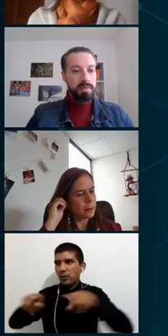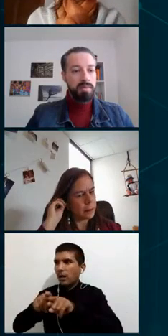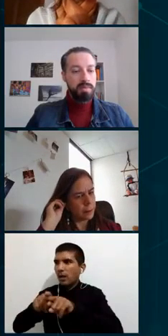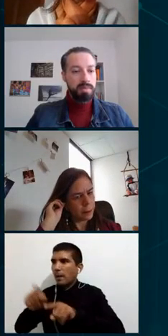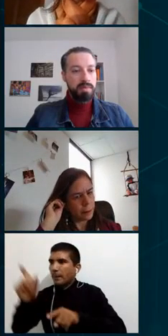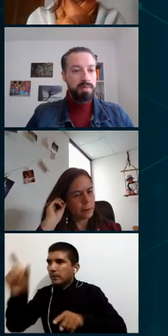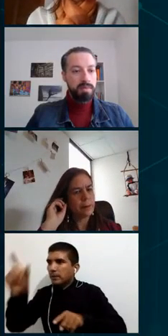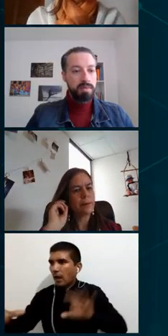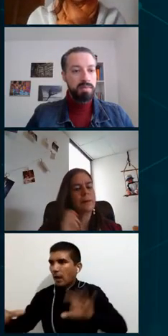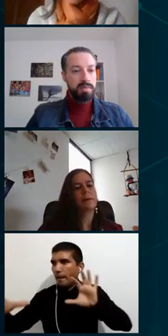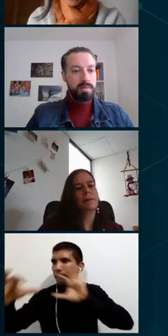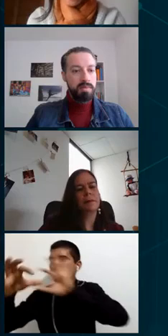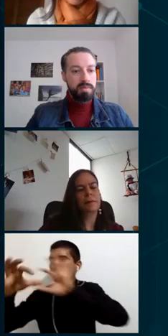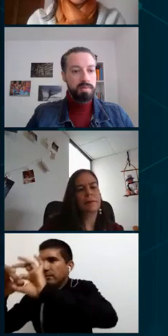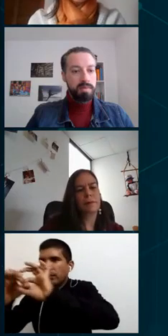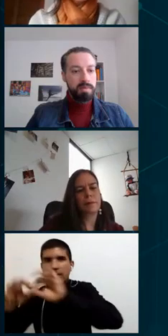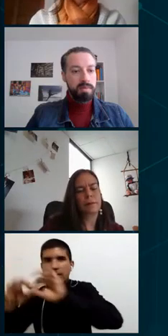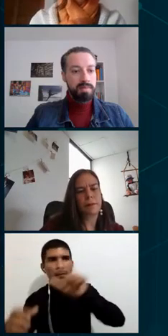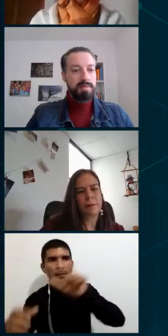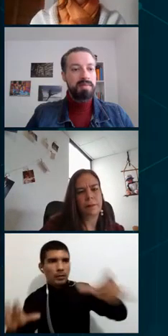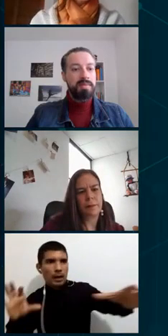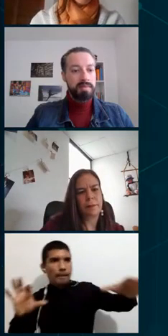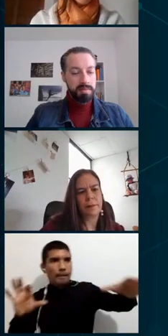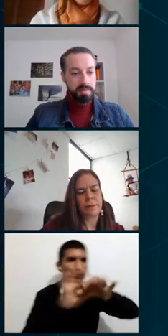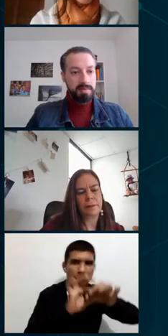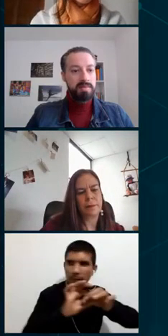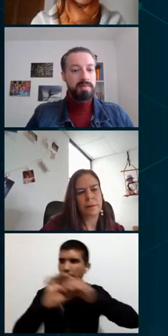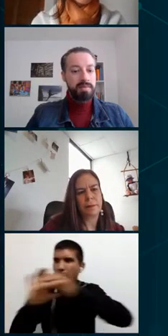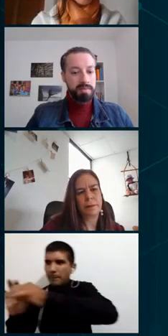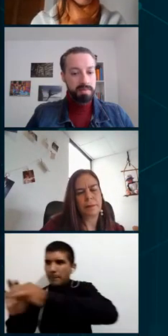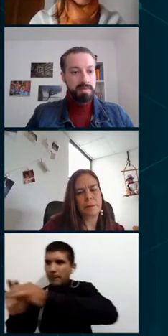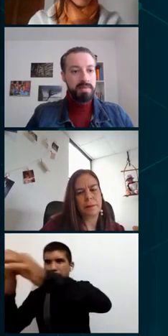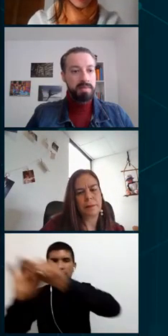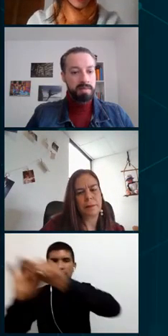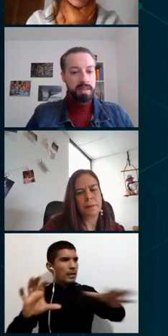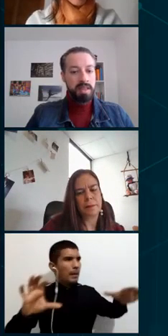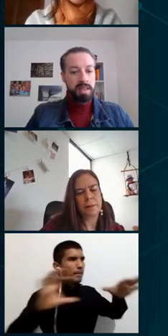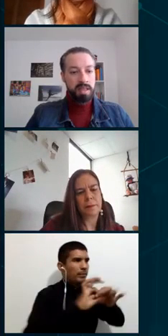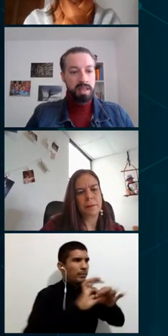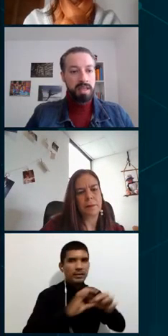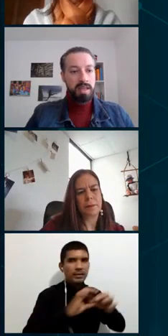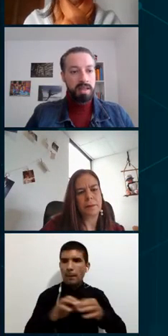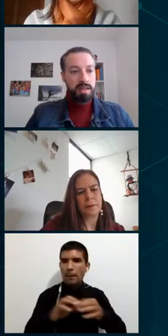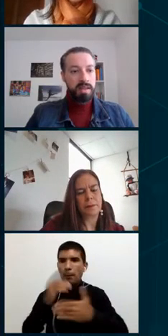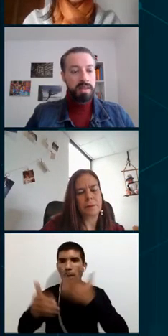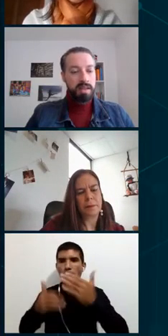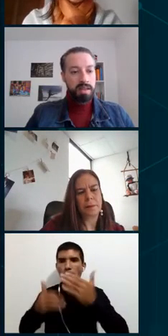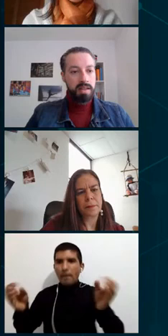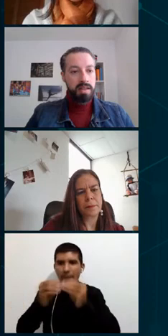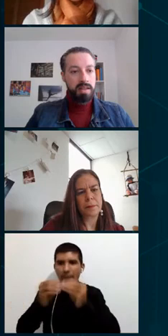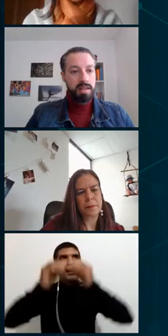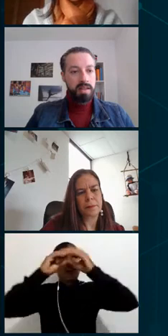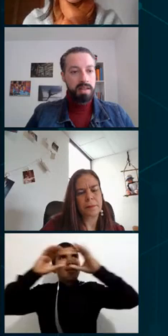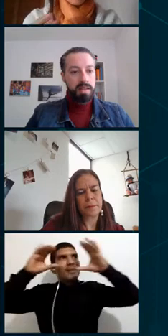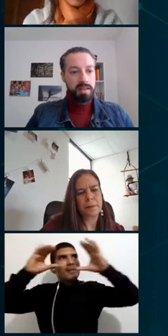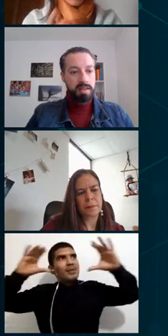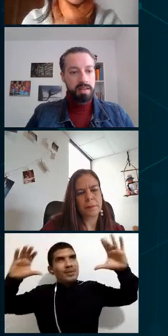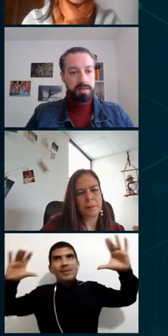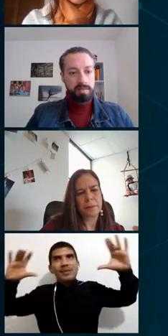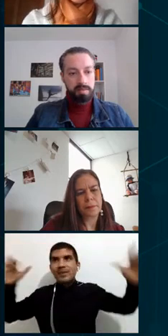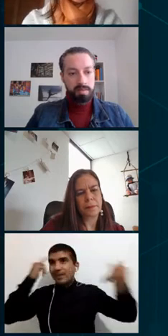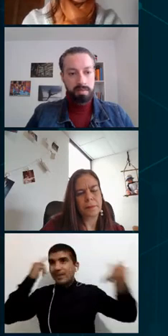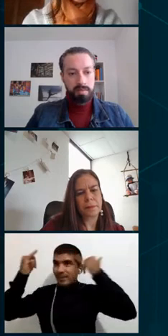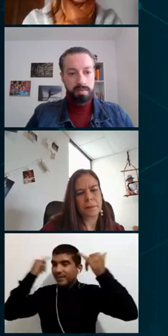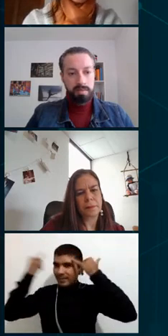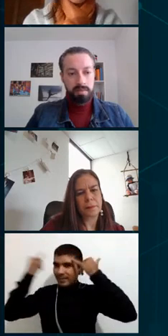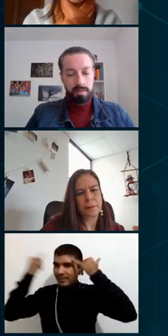este proceso N veces y nunca deja de sorprenderme el resultado. Entonces, gracias por la participación. Y bueno,